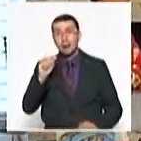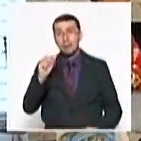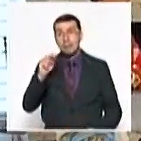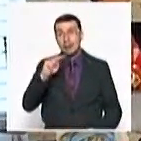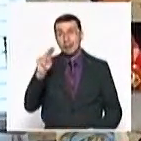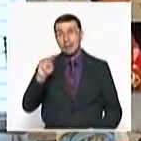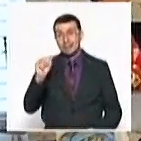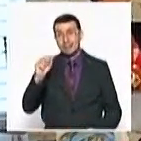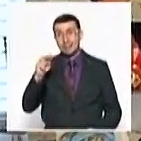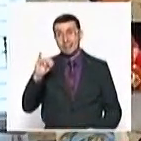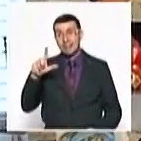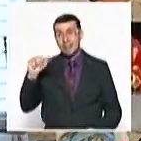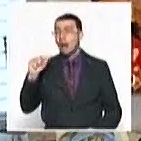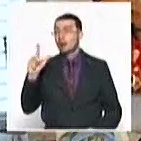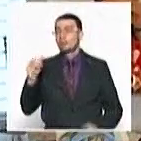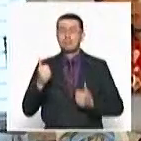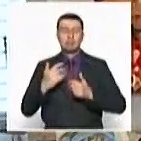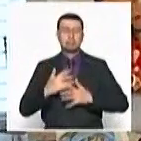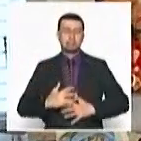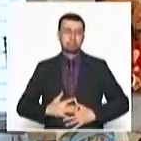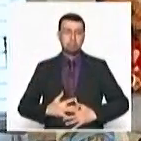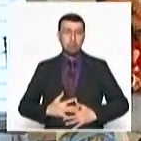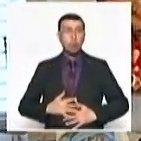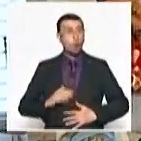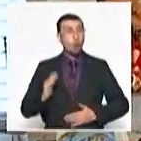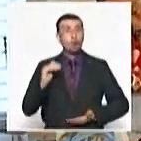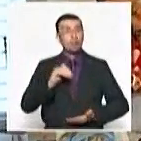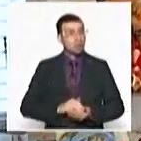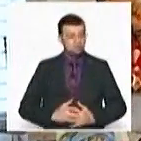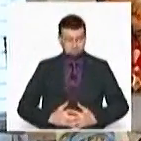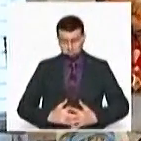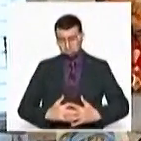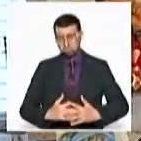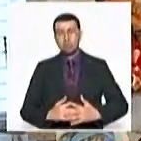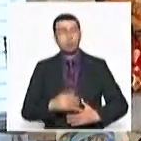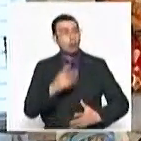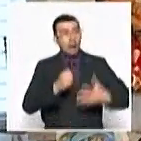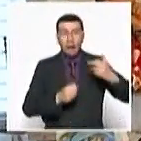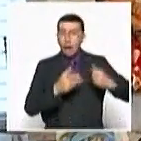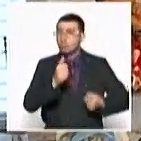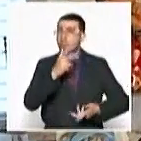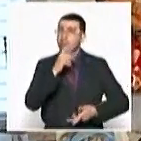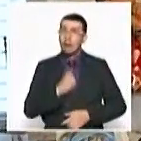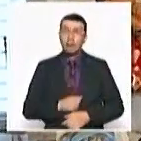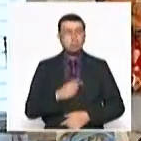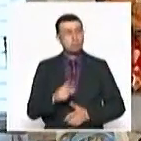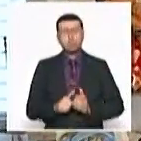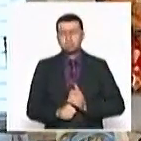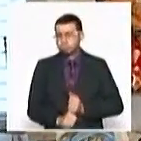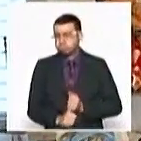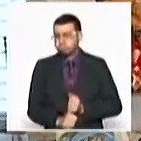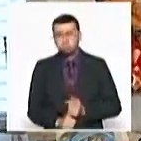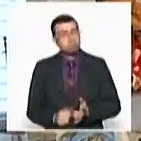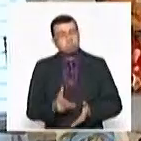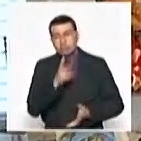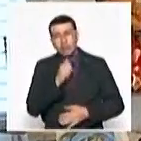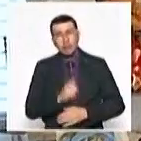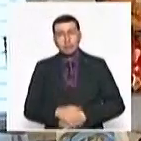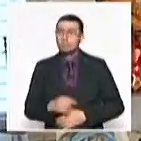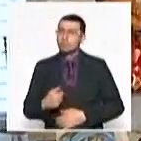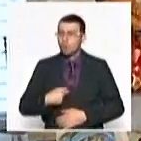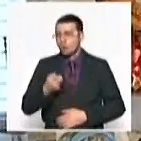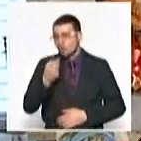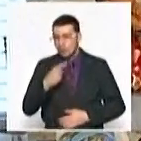baño, pero después se le vuelve a inflamar, no consume lácteos y tampoco sufre de estreñimiento. Lo he desparasitado,